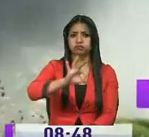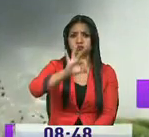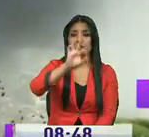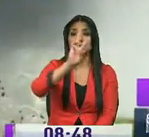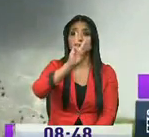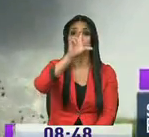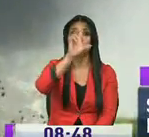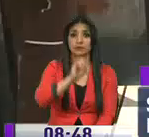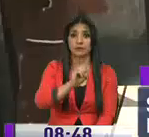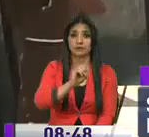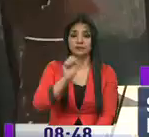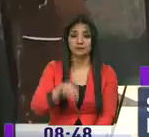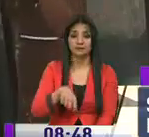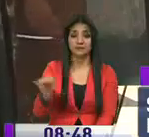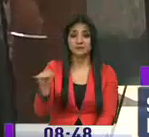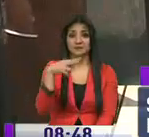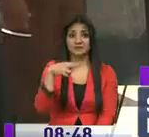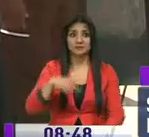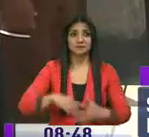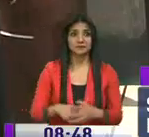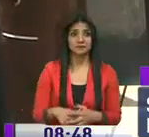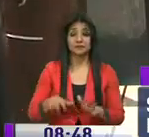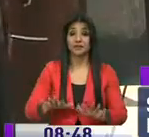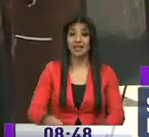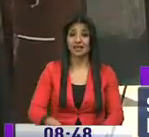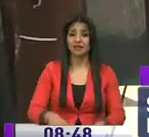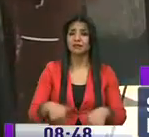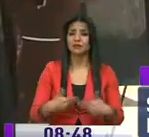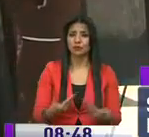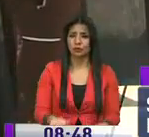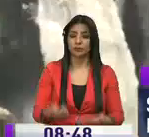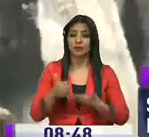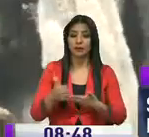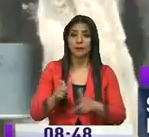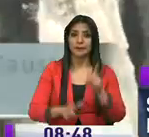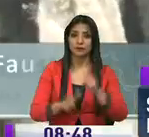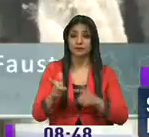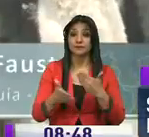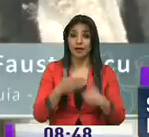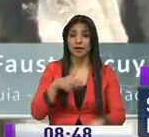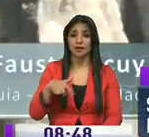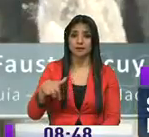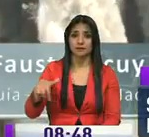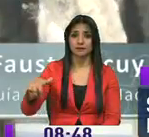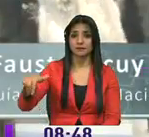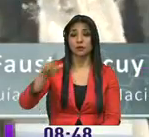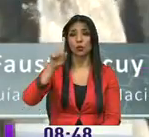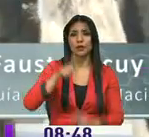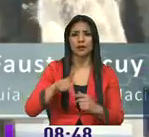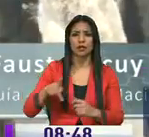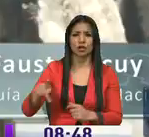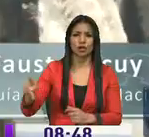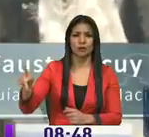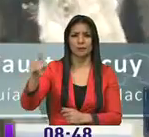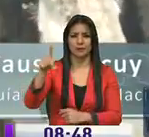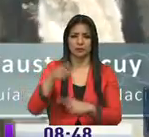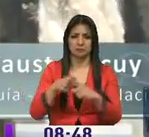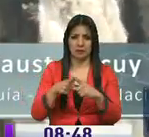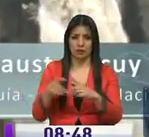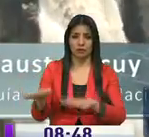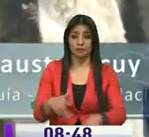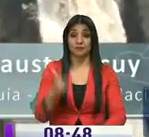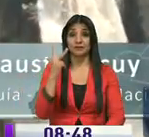160 metros de altura. Las facilidades que contamos aquí es el sendero, que es de 1,5 km. Contamos con